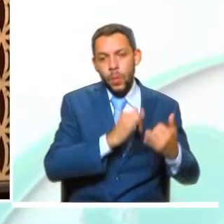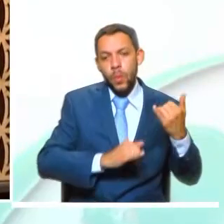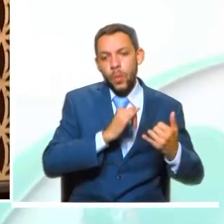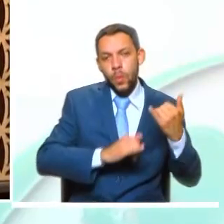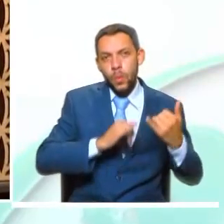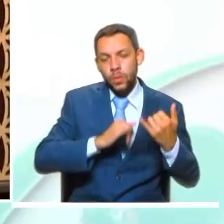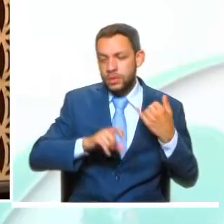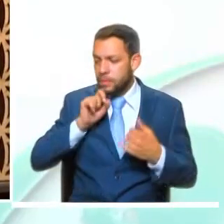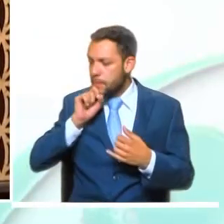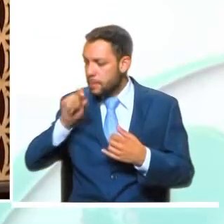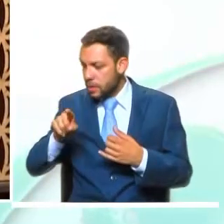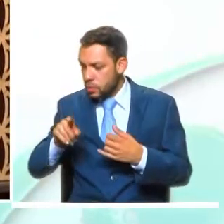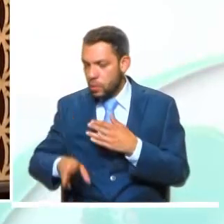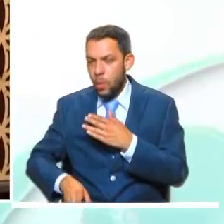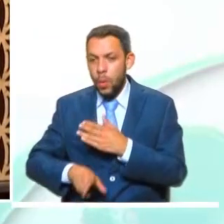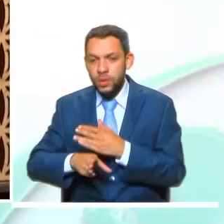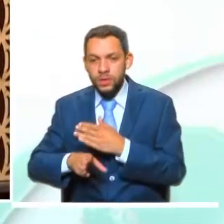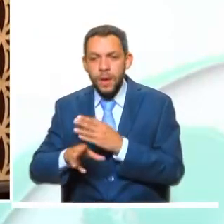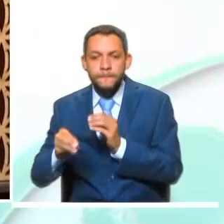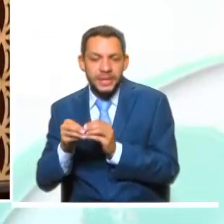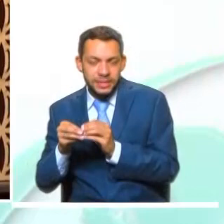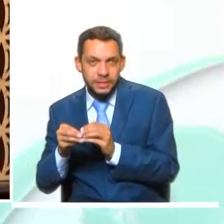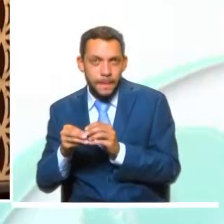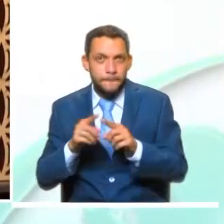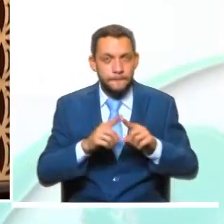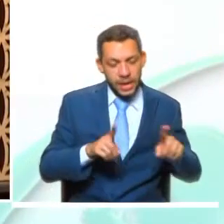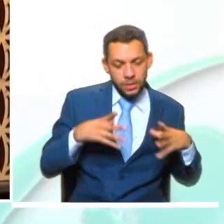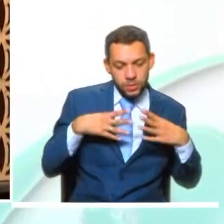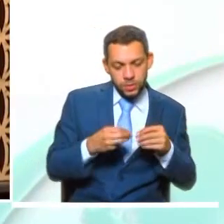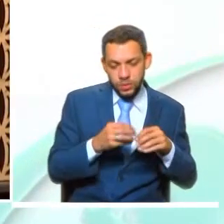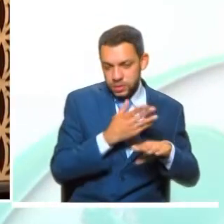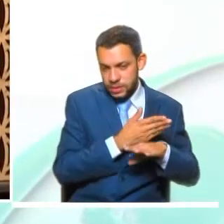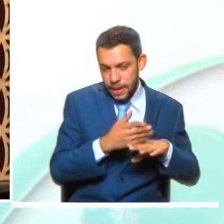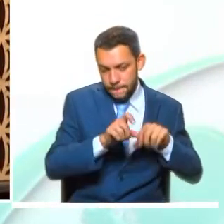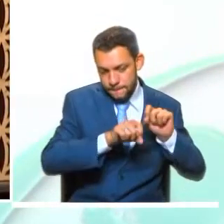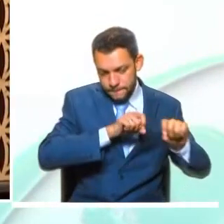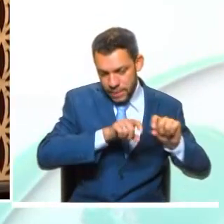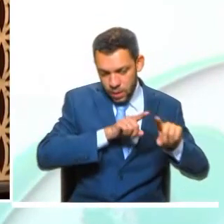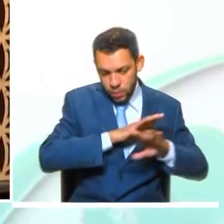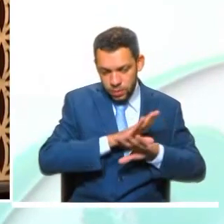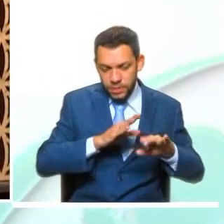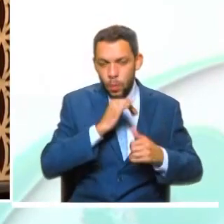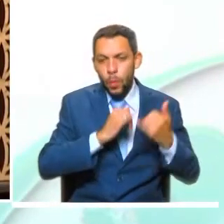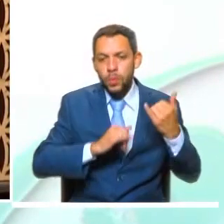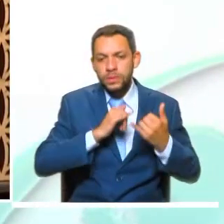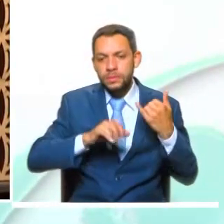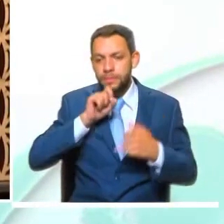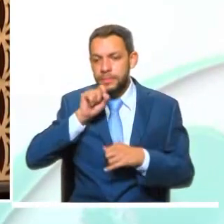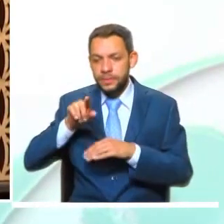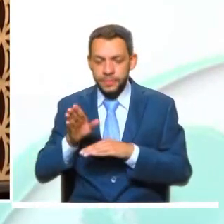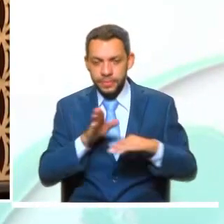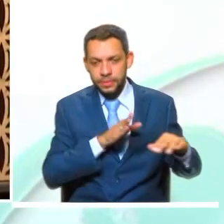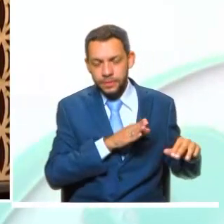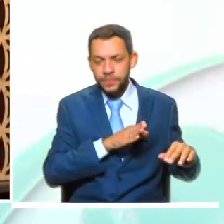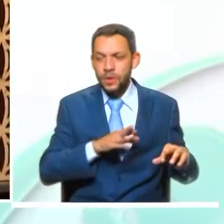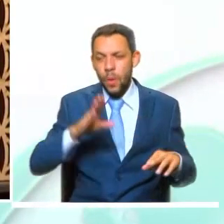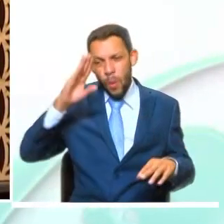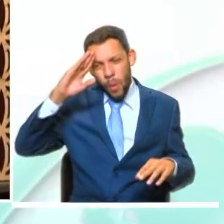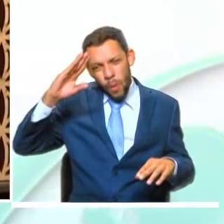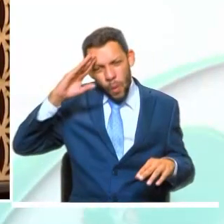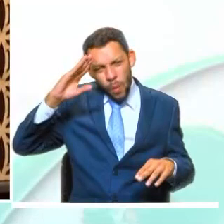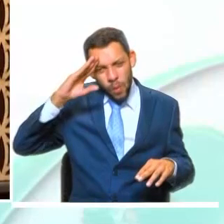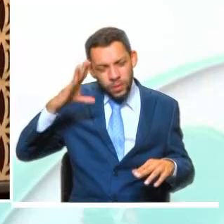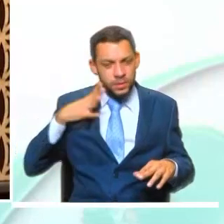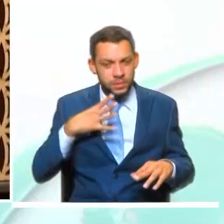programa no se acaba sino que continúa ahora sin embargo para las preguntas y marsé gómez espero estén muy bien dos 'rojas' quisiera